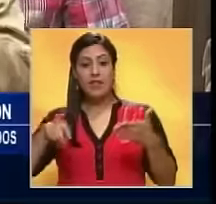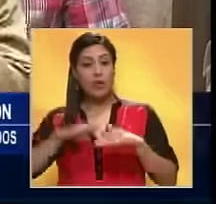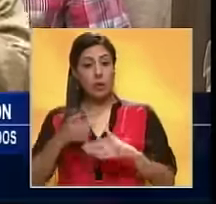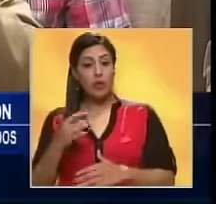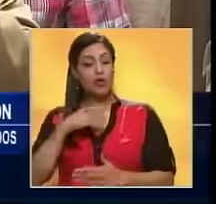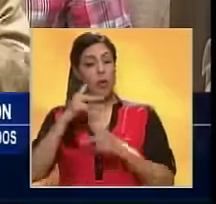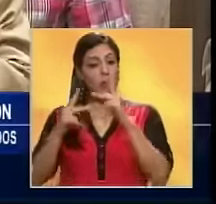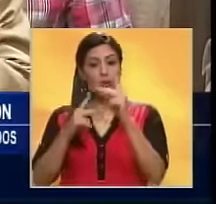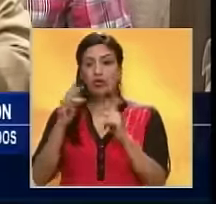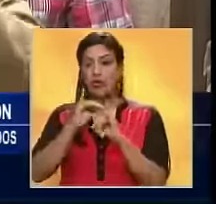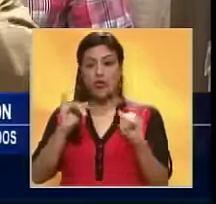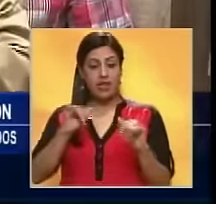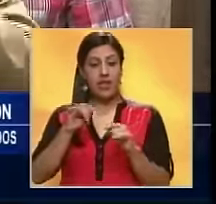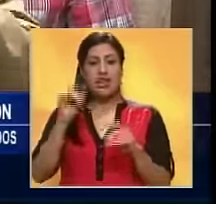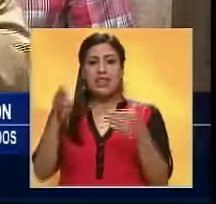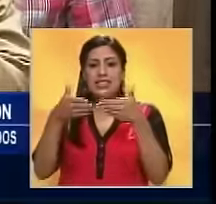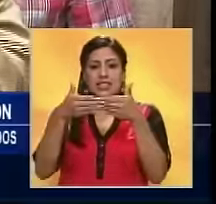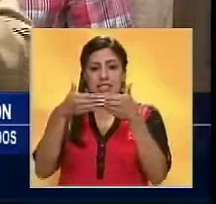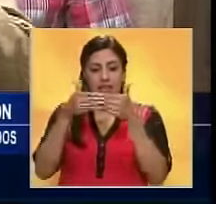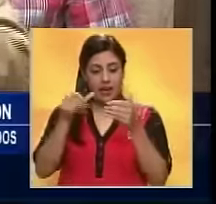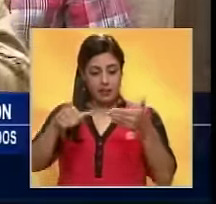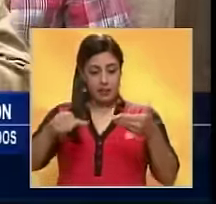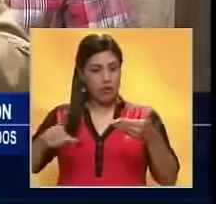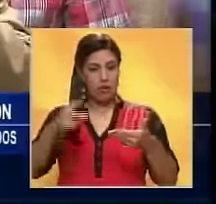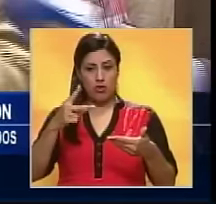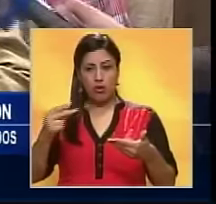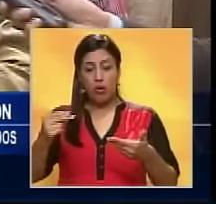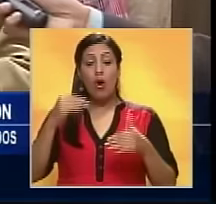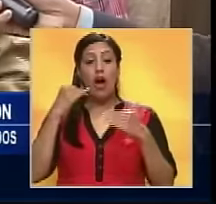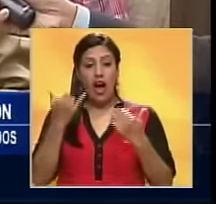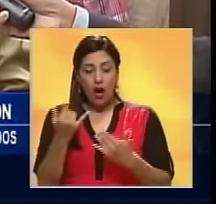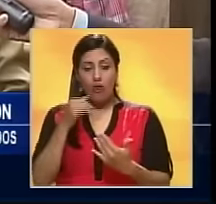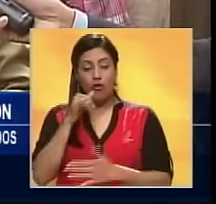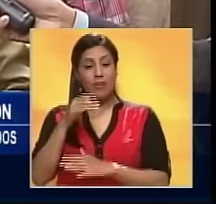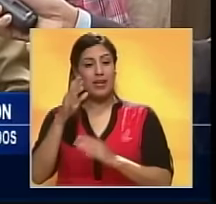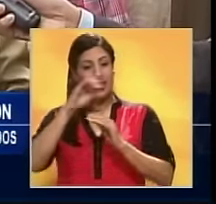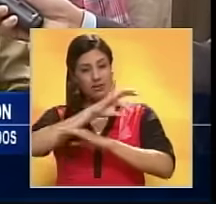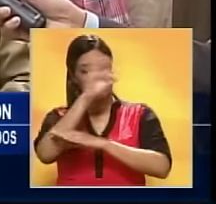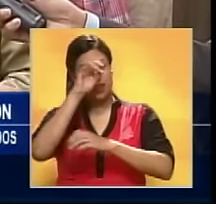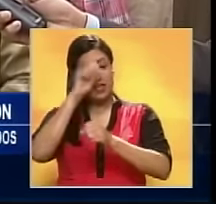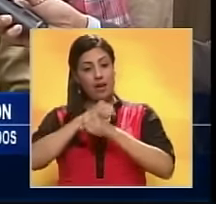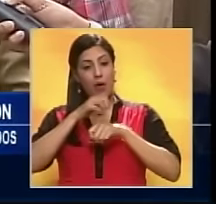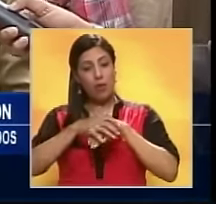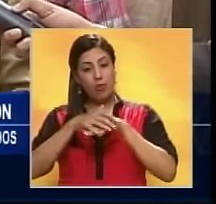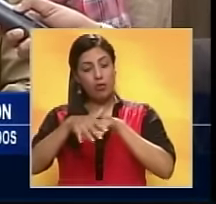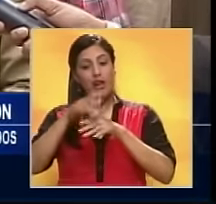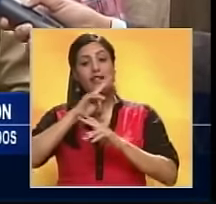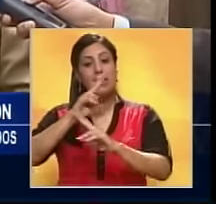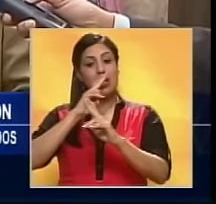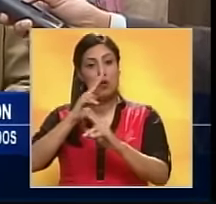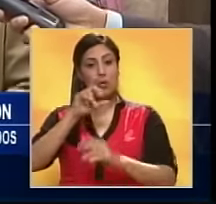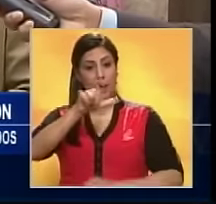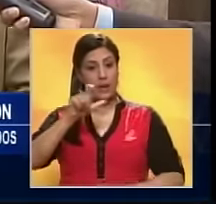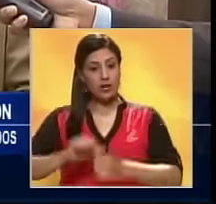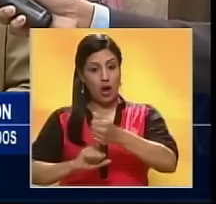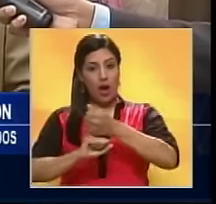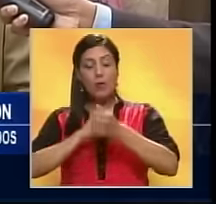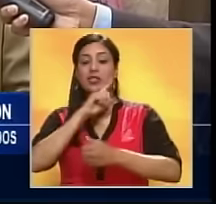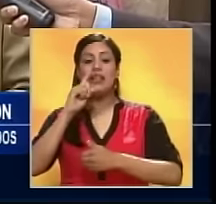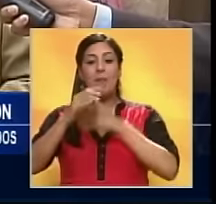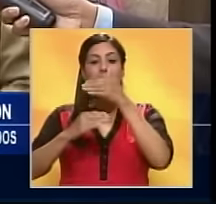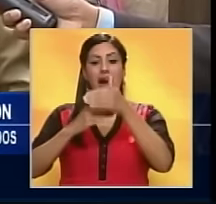porque el proceso no termina con el cierre de las máquinas. Romero asegura que la jornada por la movilización y respuesta de los militantes de